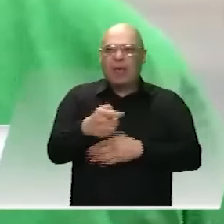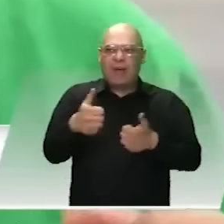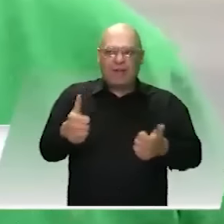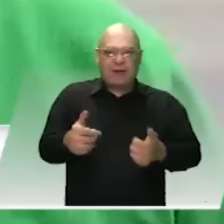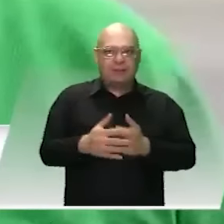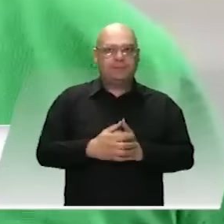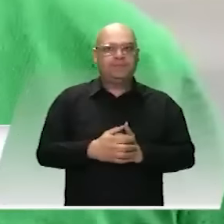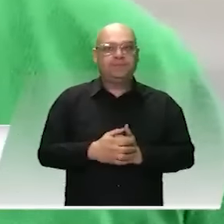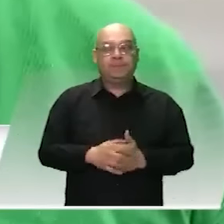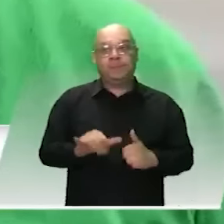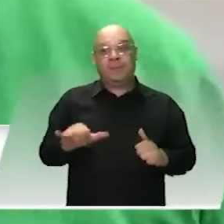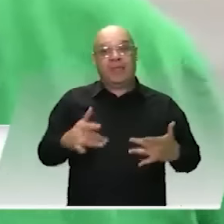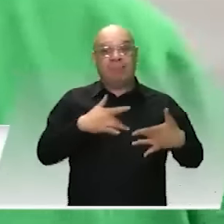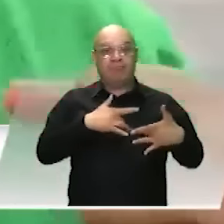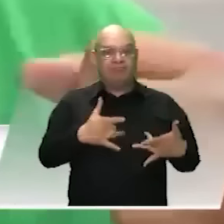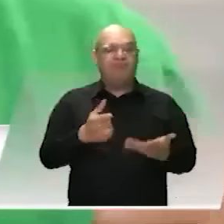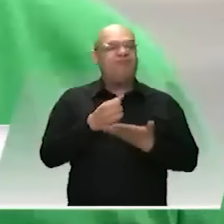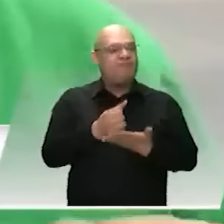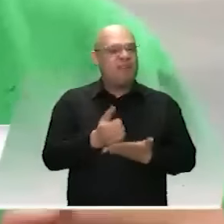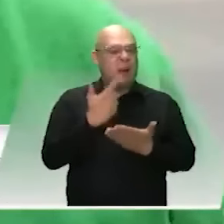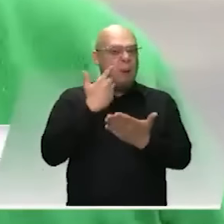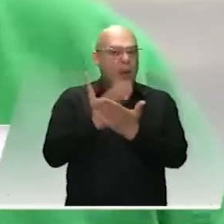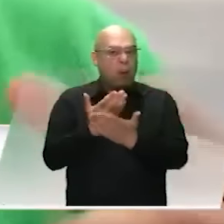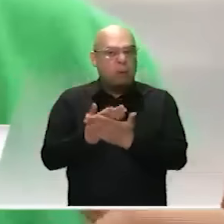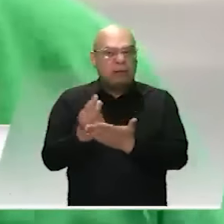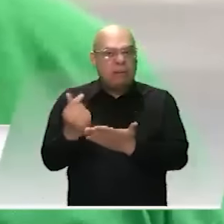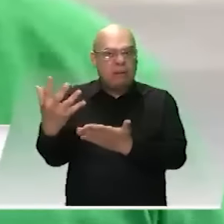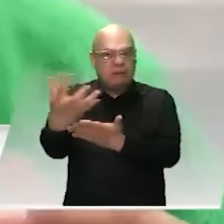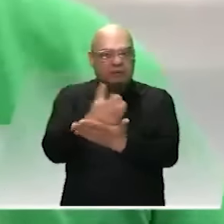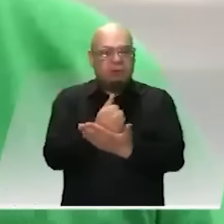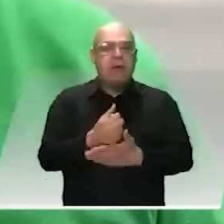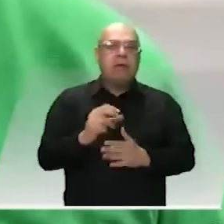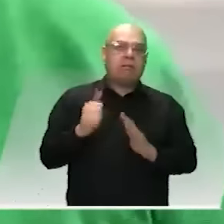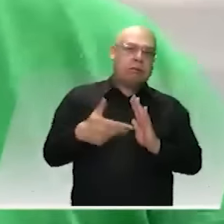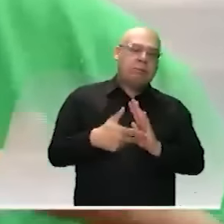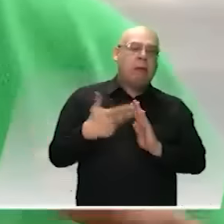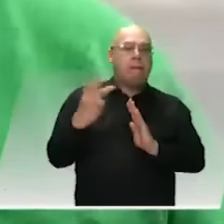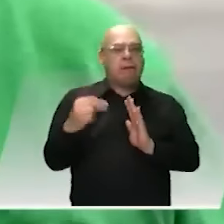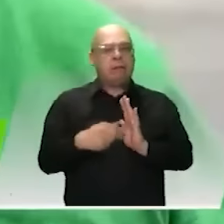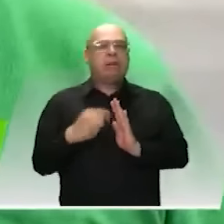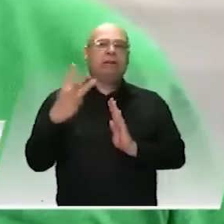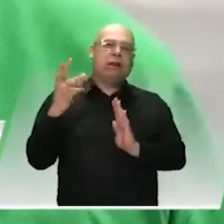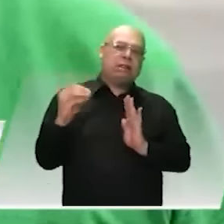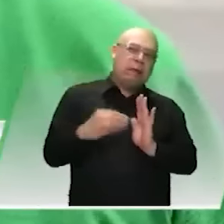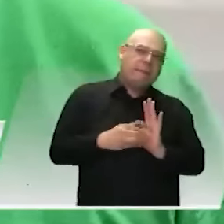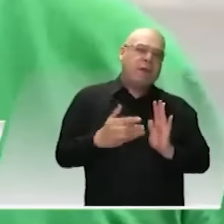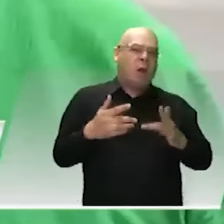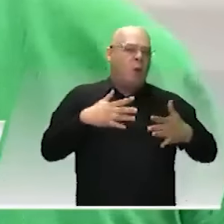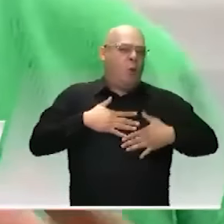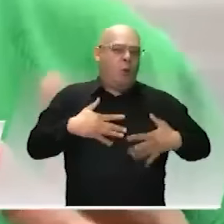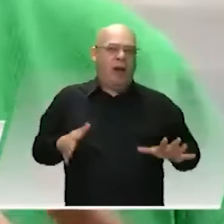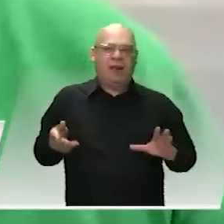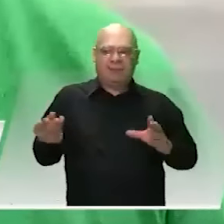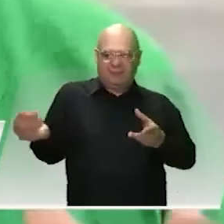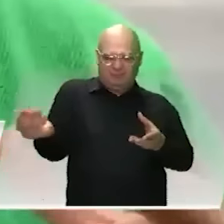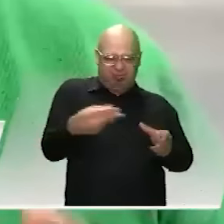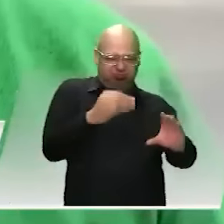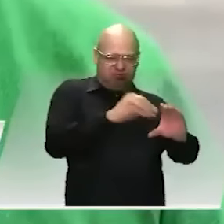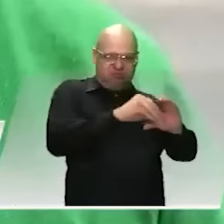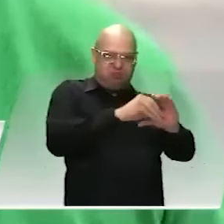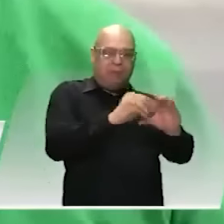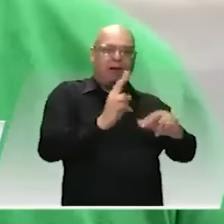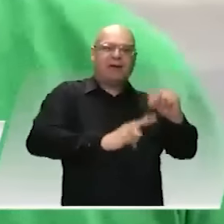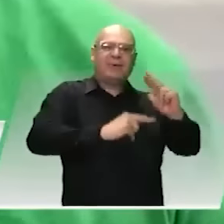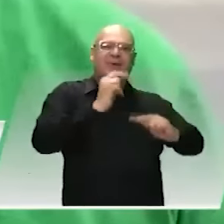a seguir apoyando esta propuesta y vamos a donar de 10 mil, de 20 mil, de 30 mil pesos para que estas vías sean terminadas. Es importantísimo para